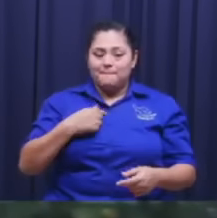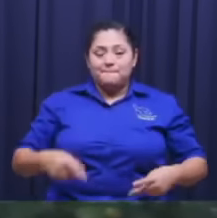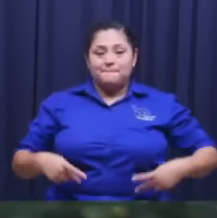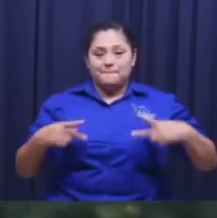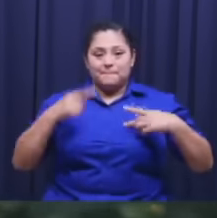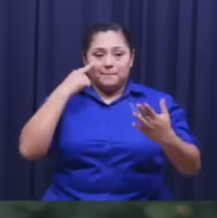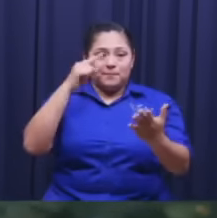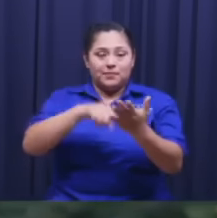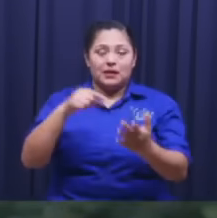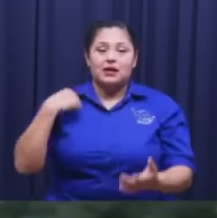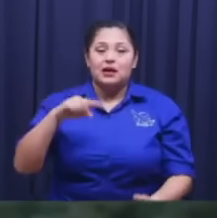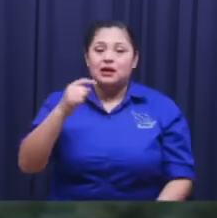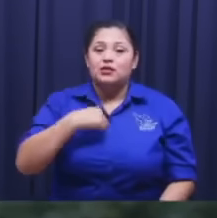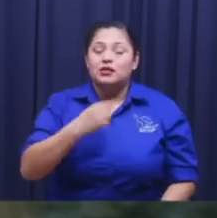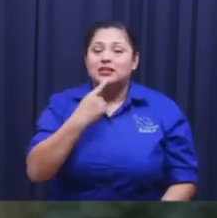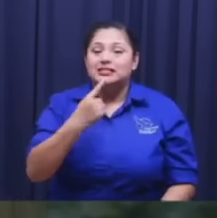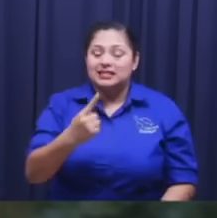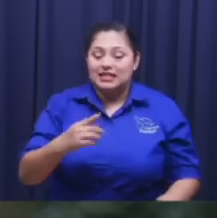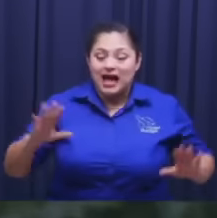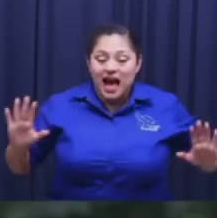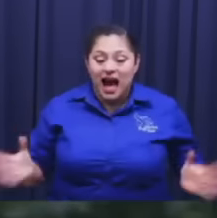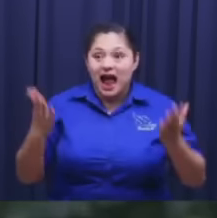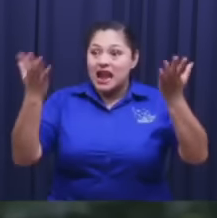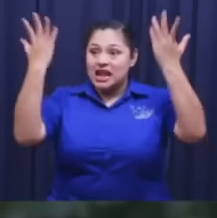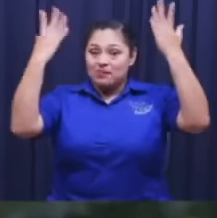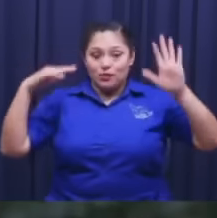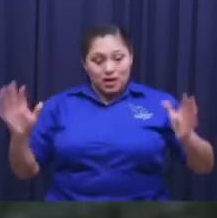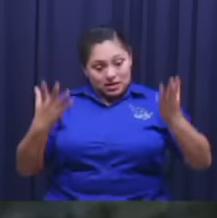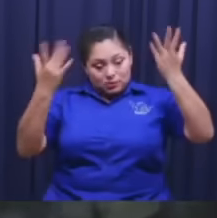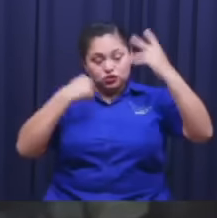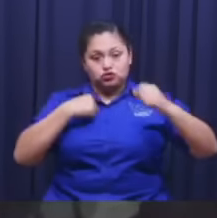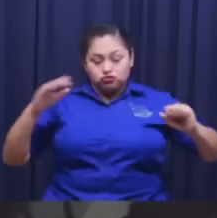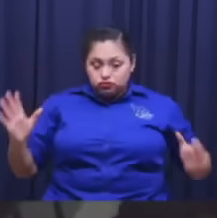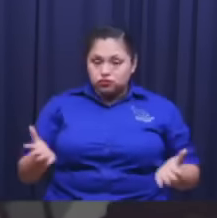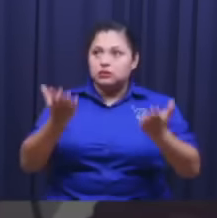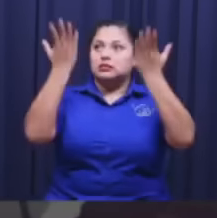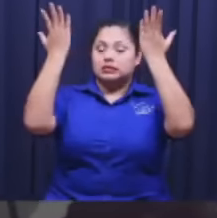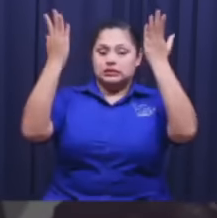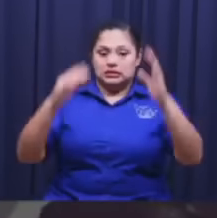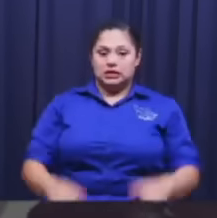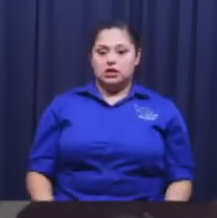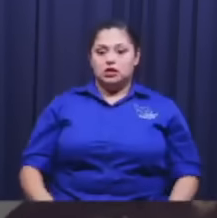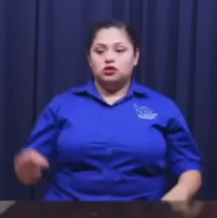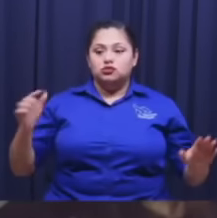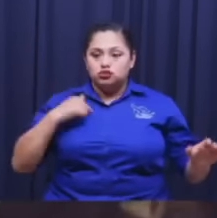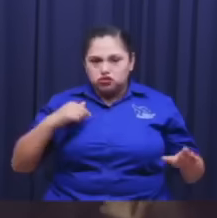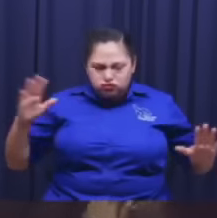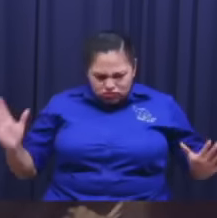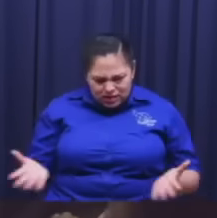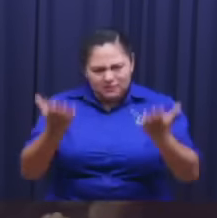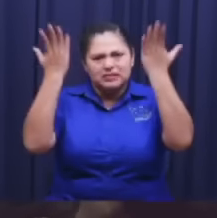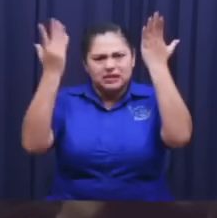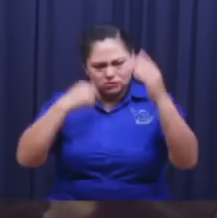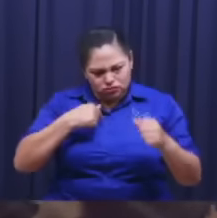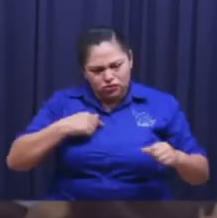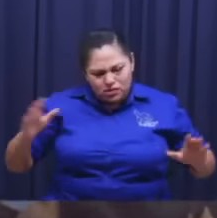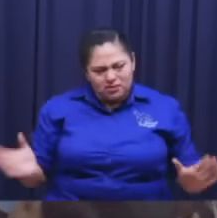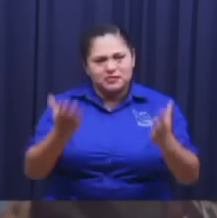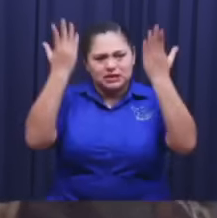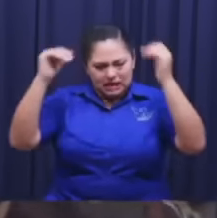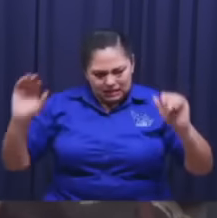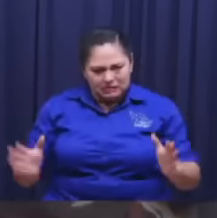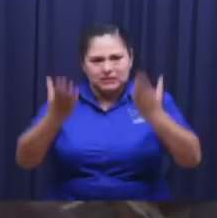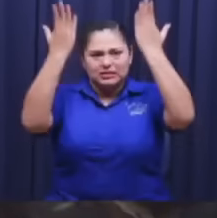decir: ánimo, ánimo, me levantaré, me levantaré, me levantaré, me levantaré, me